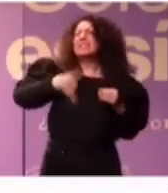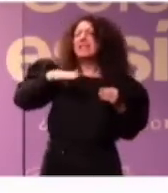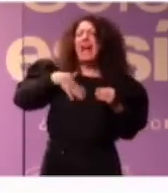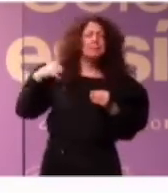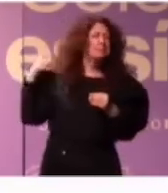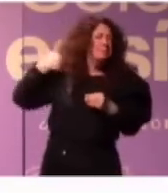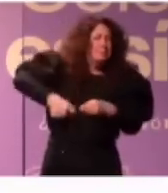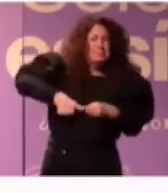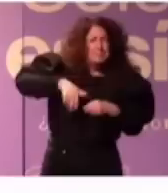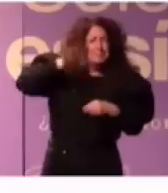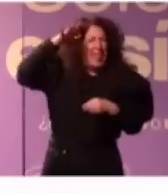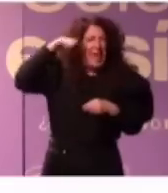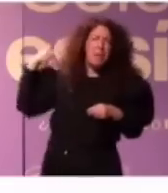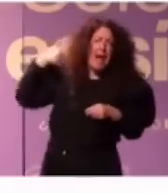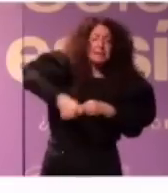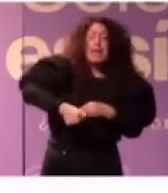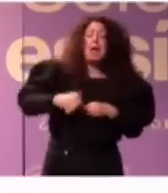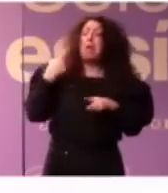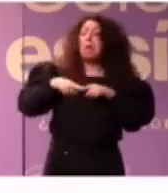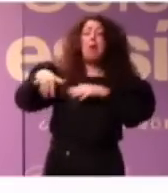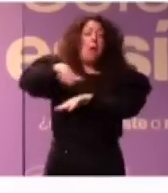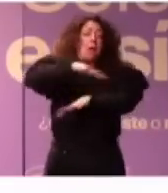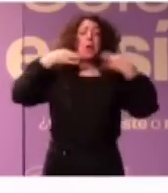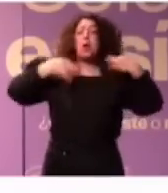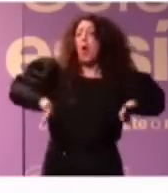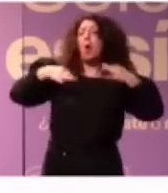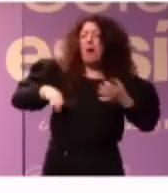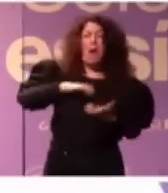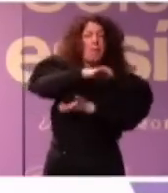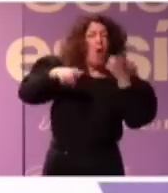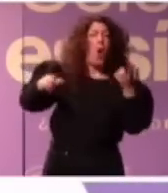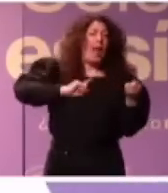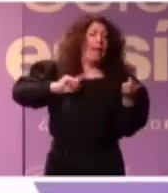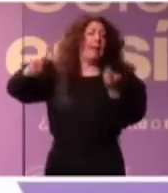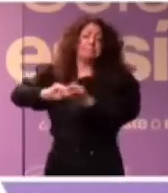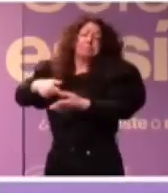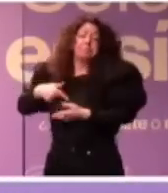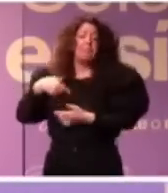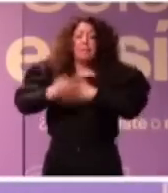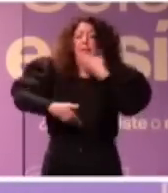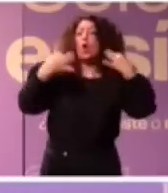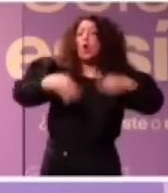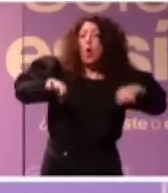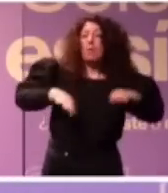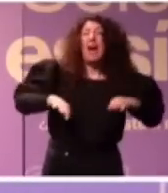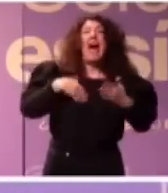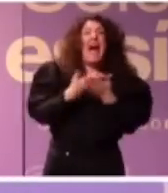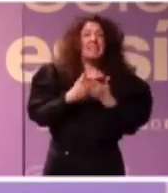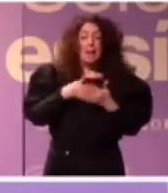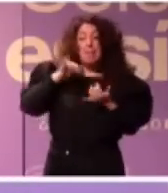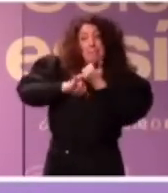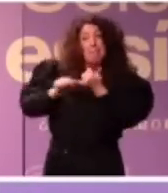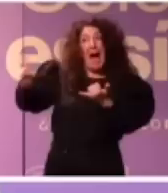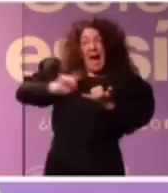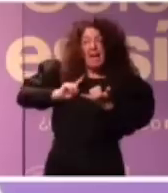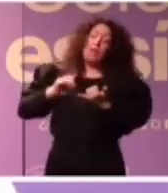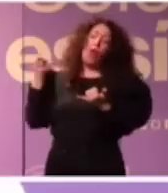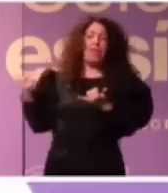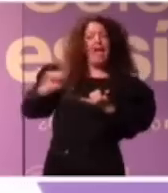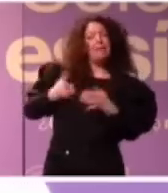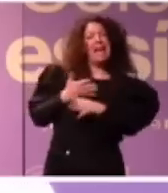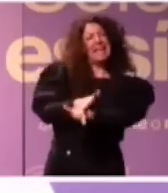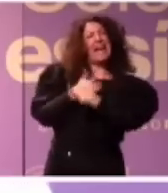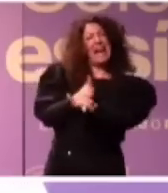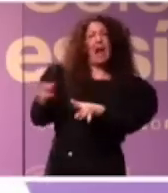demasiados años normalizando muchas violencias, que todavía hay mujeres que creen que si sus maridos las fuerzan a tener